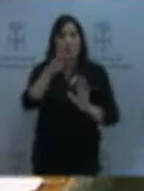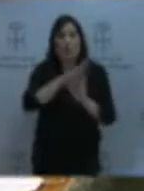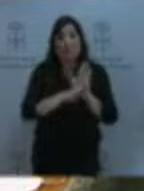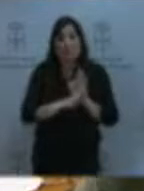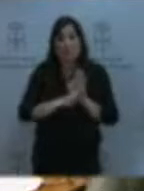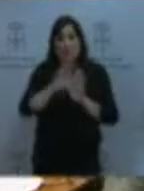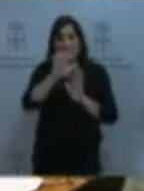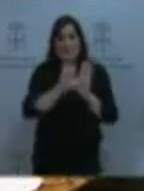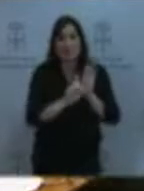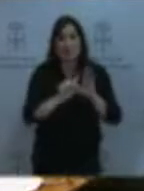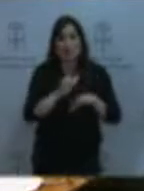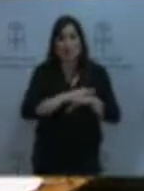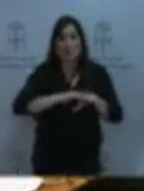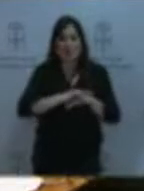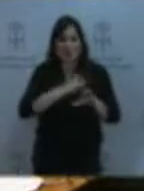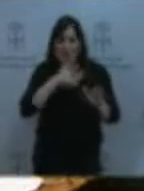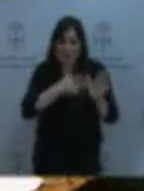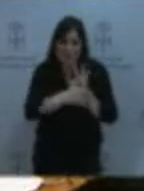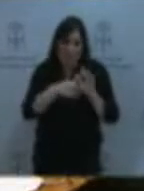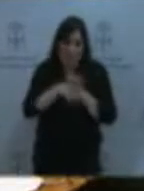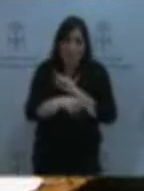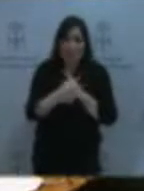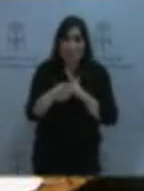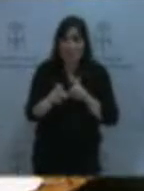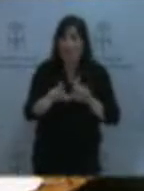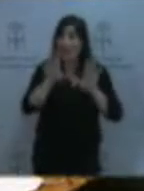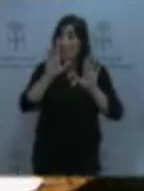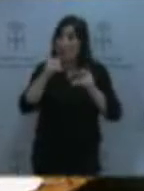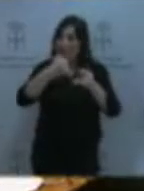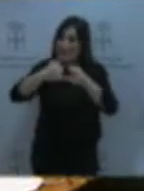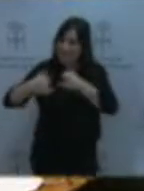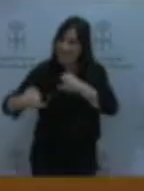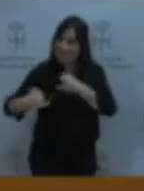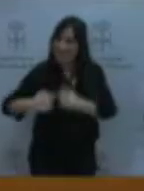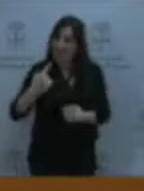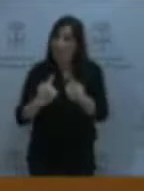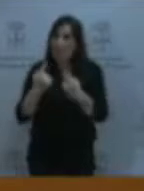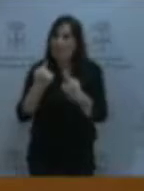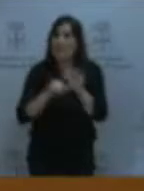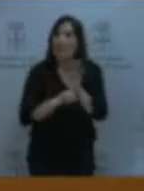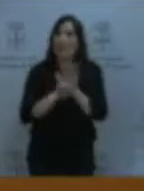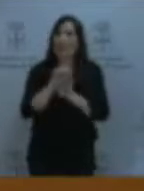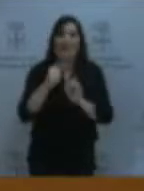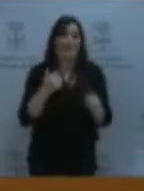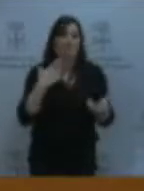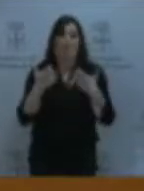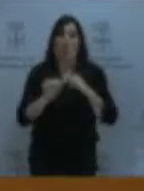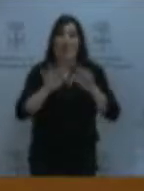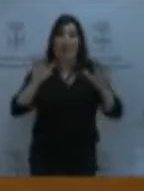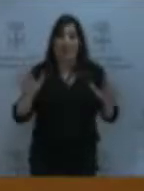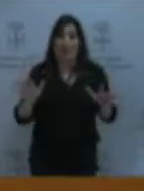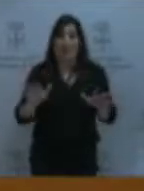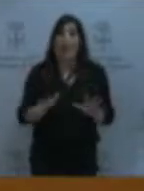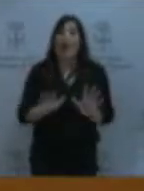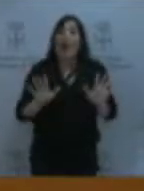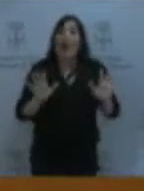algunas líneas de avance claras a una costa de gestionar